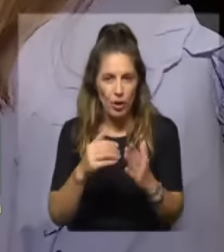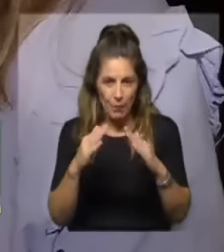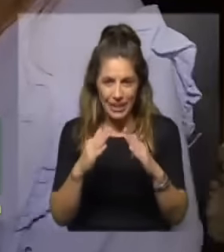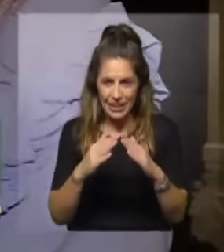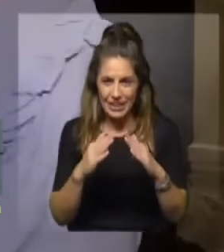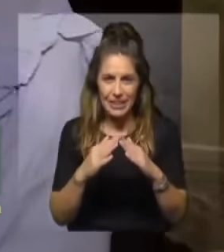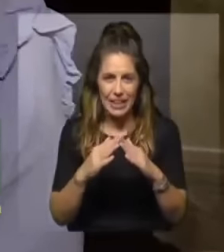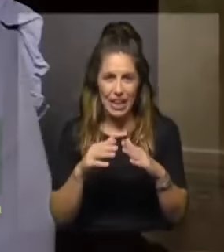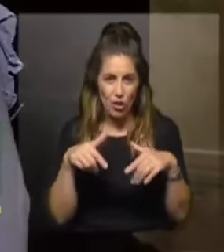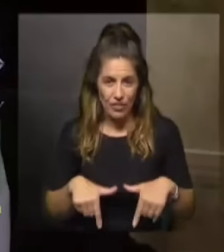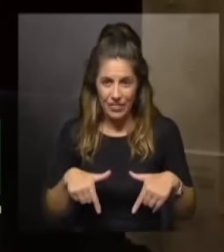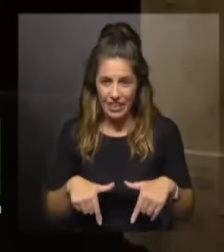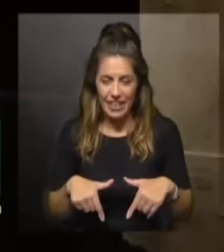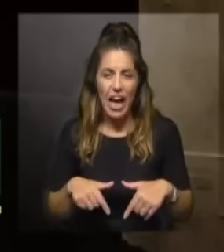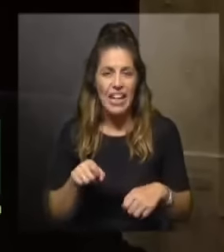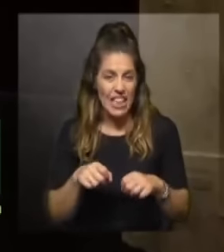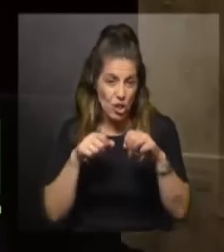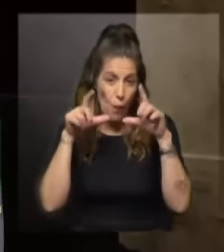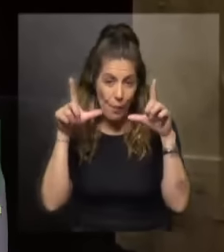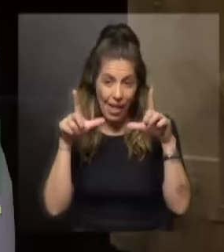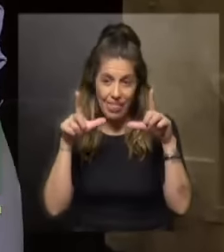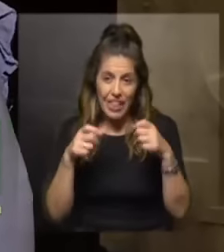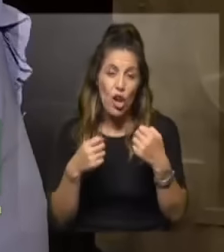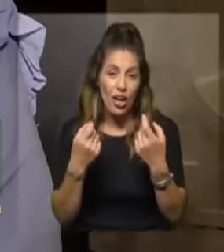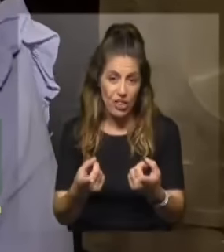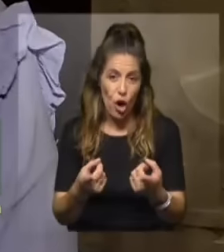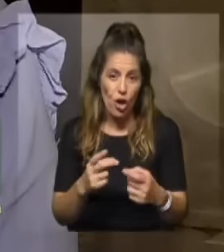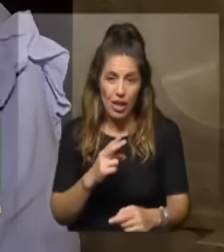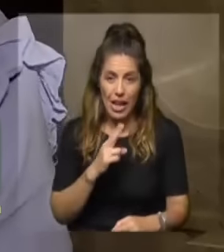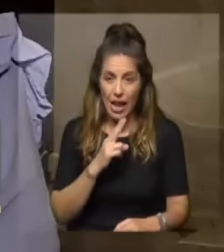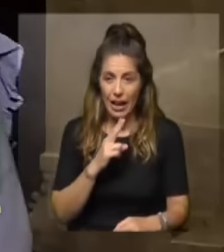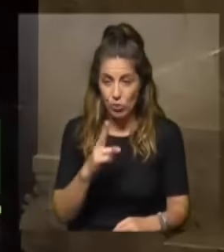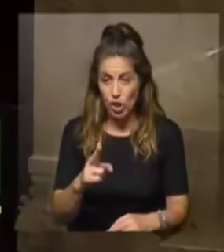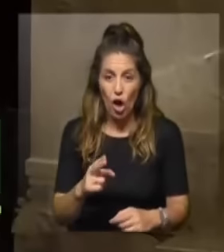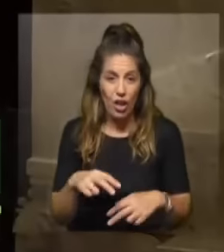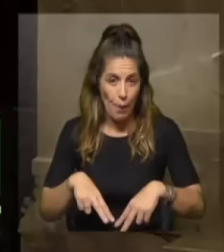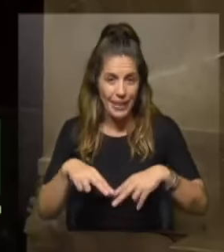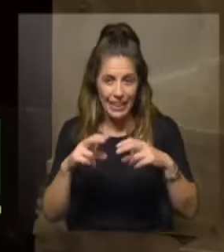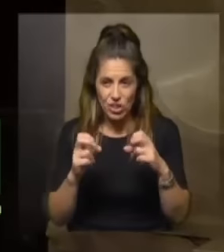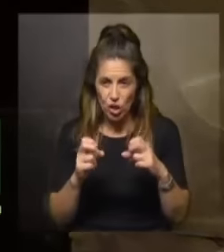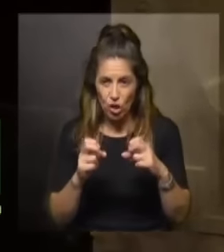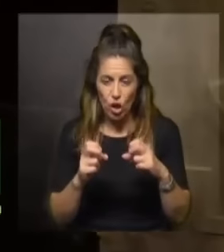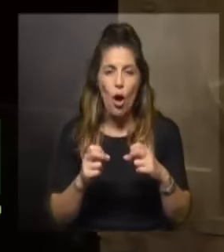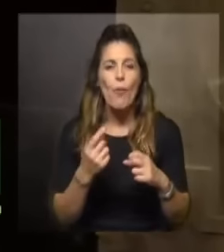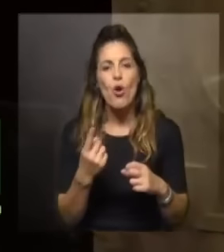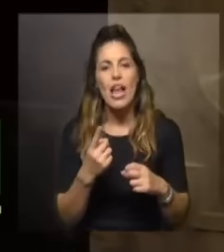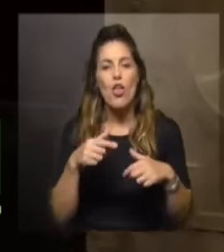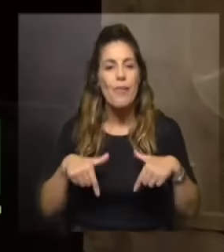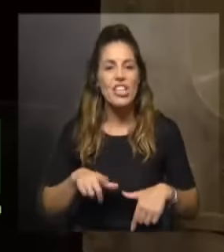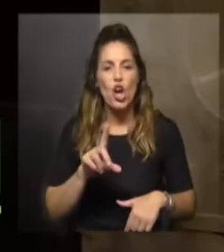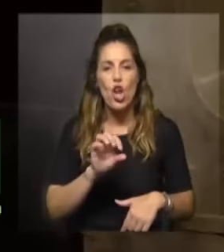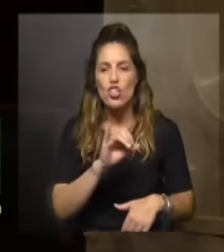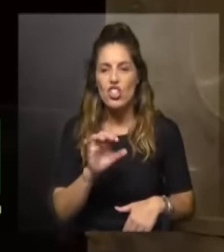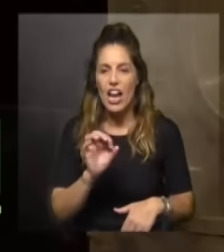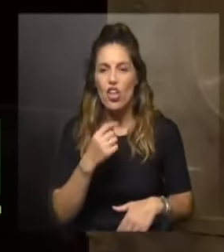vivienda te sorprende lo que dejó la investigación eh Por un lado eh el ministro Lozano habla de que no hubo